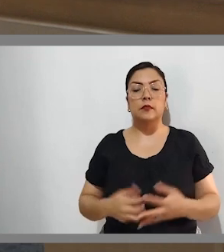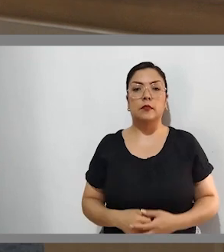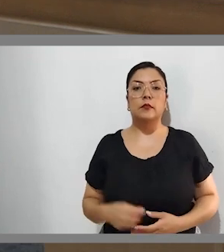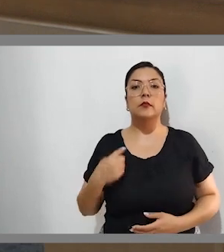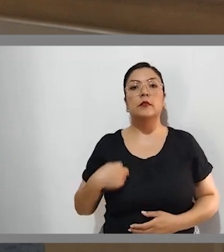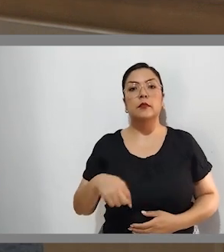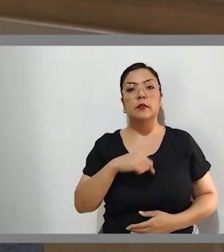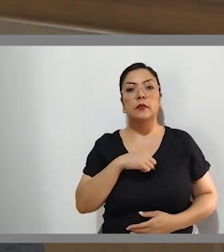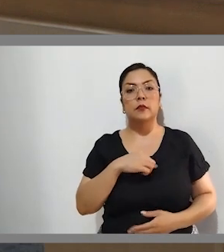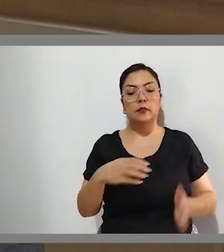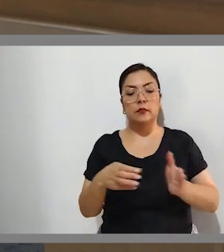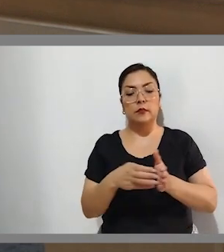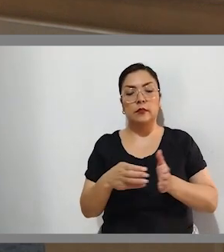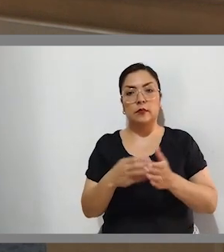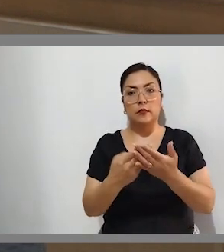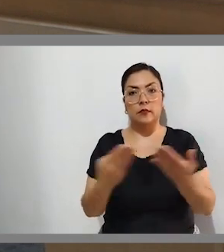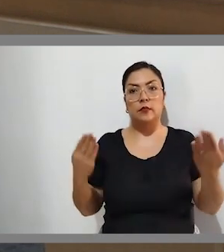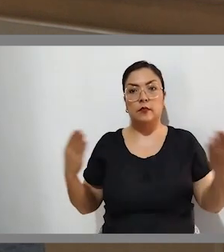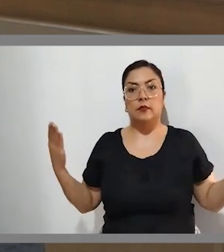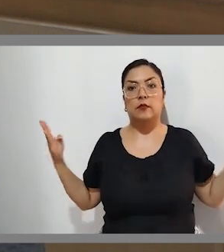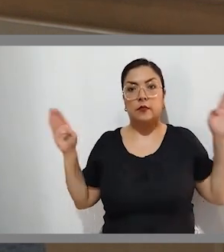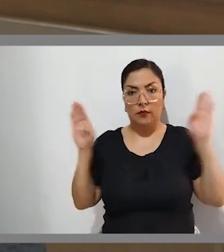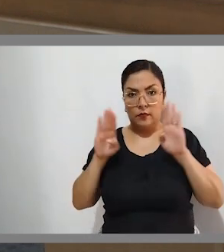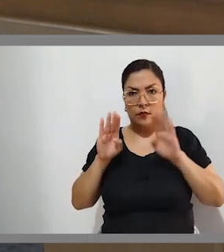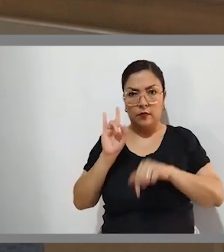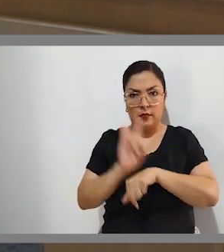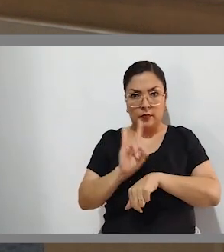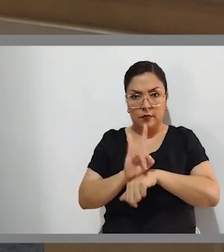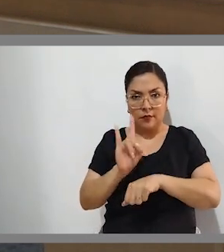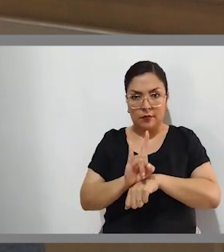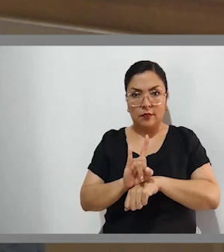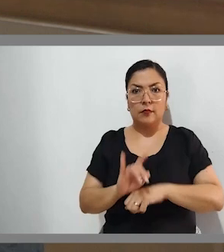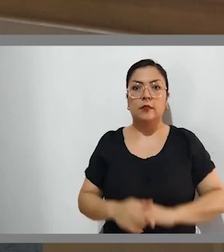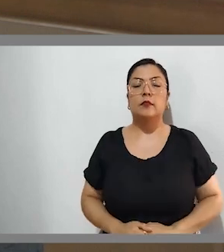muy pocas urnas de simulacro. La